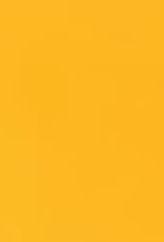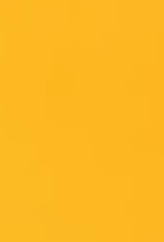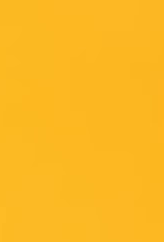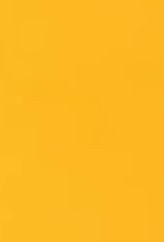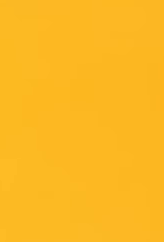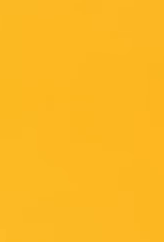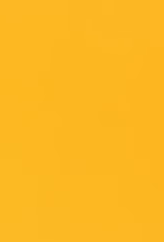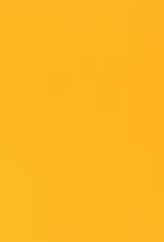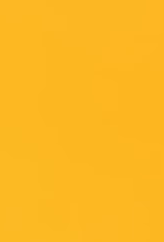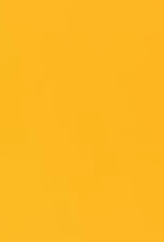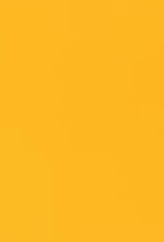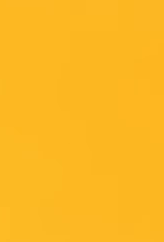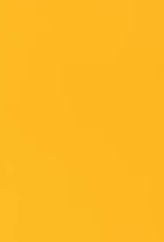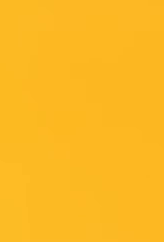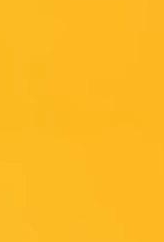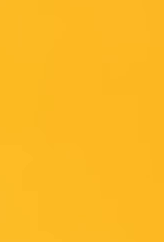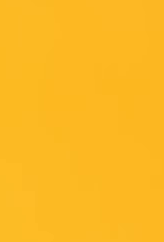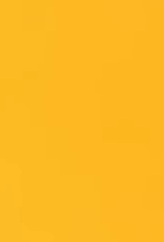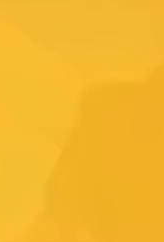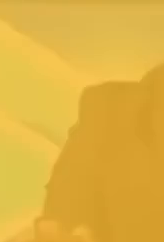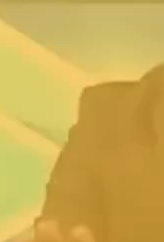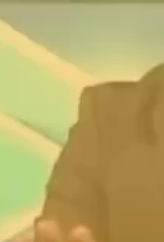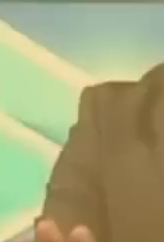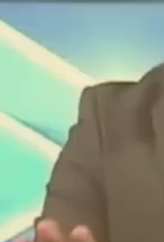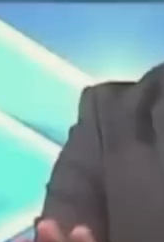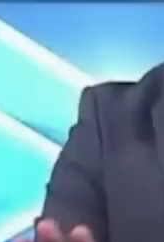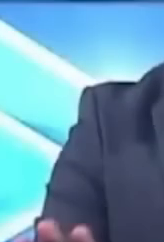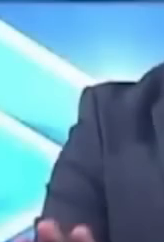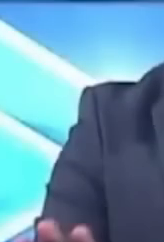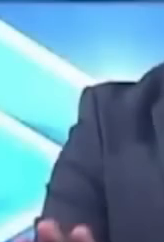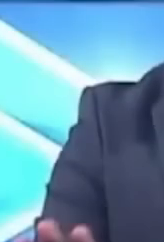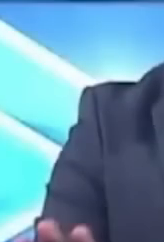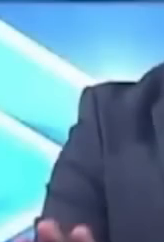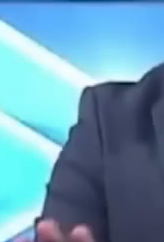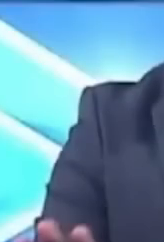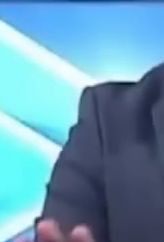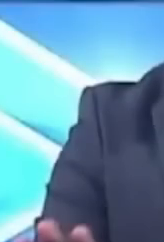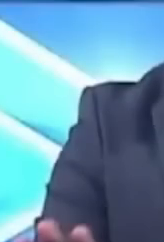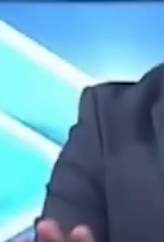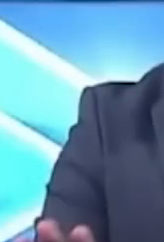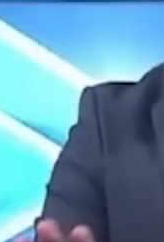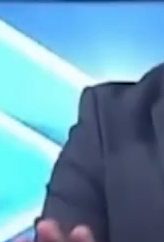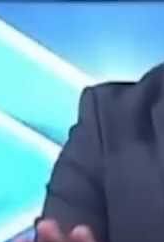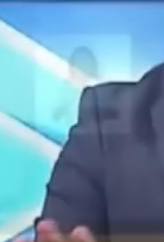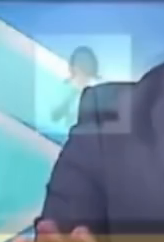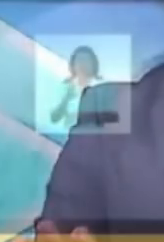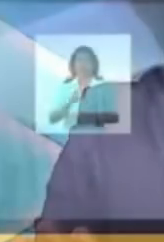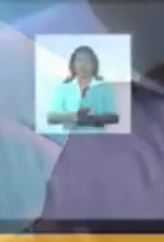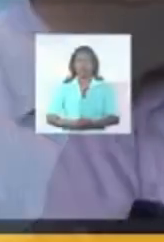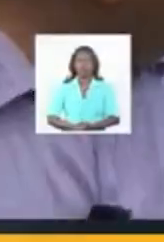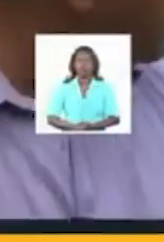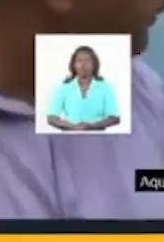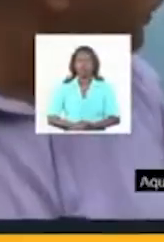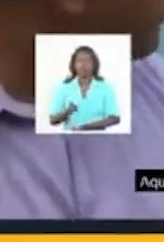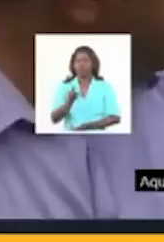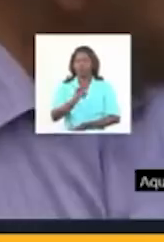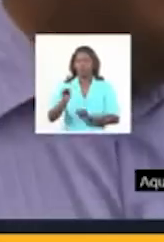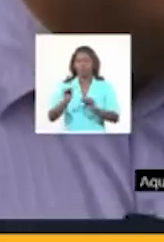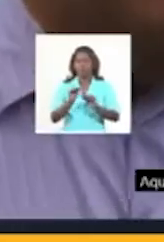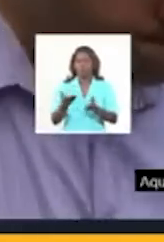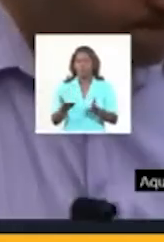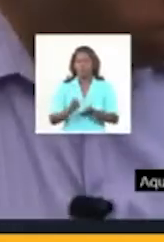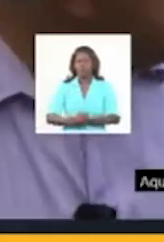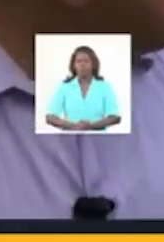Vamos a seguir viendo a Humbertico, que es el que nos cuenta la verdad de todo, ¿verdad? Dale. ¿Qué le vas a hacer que esté limpiando?